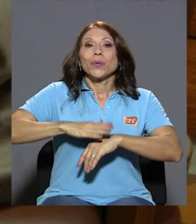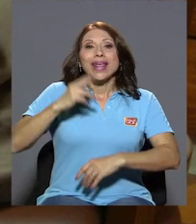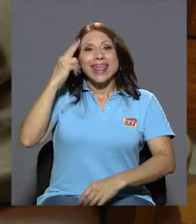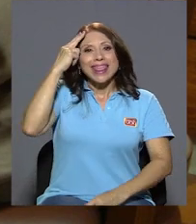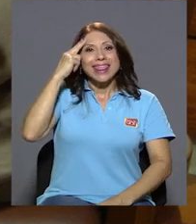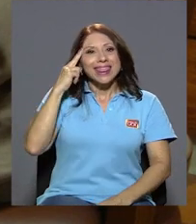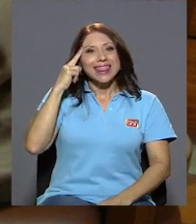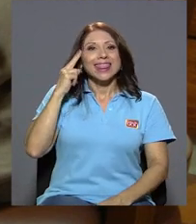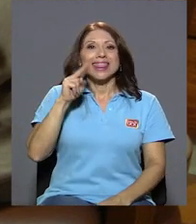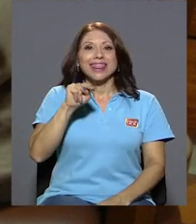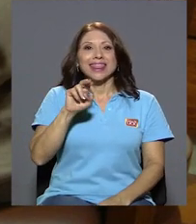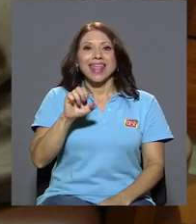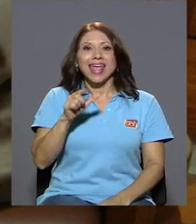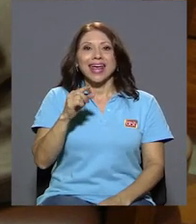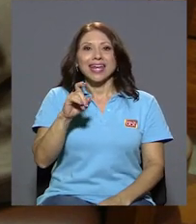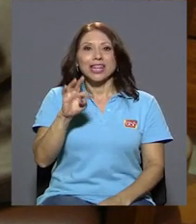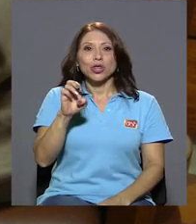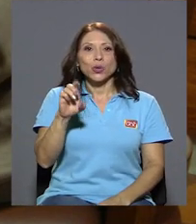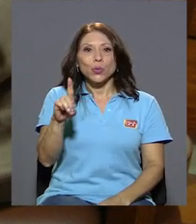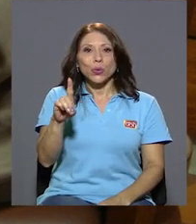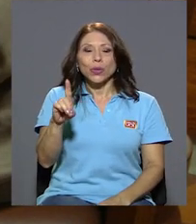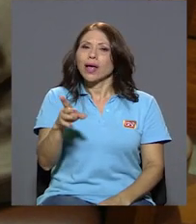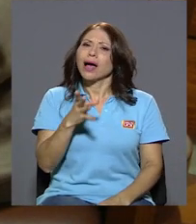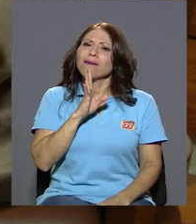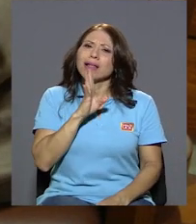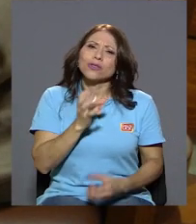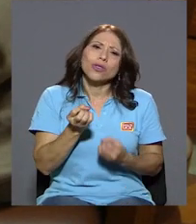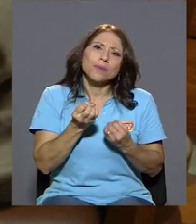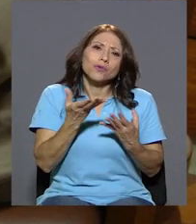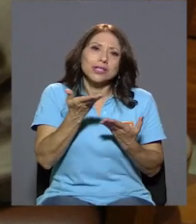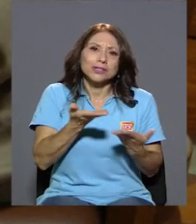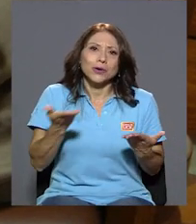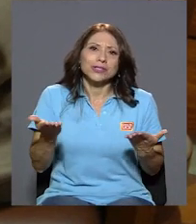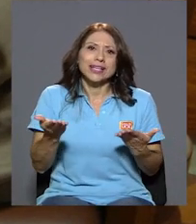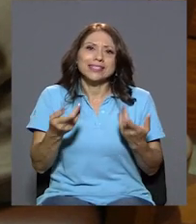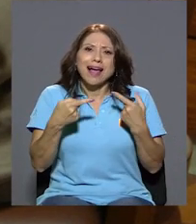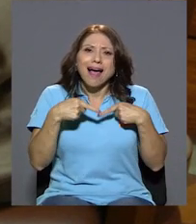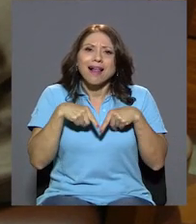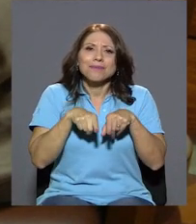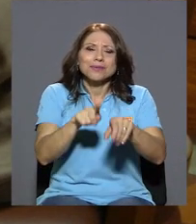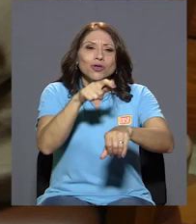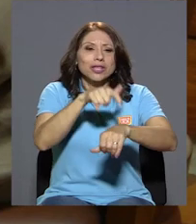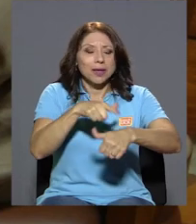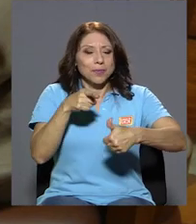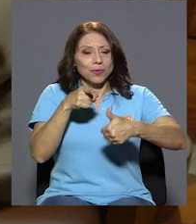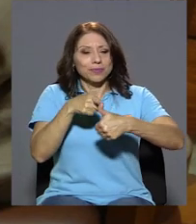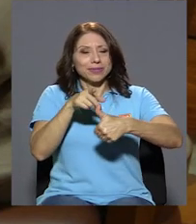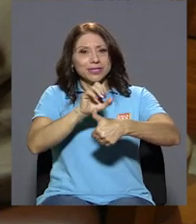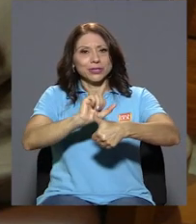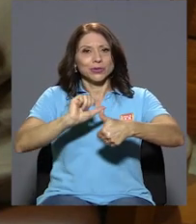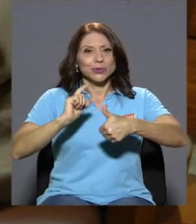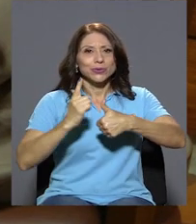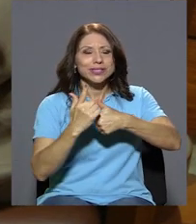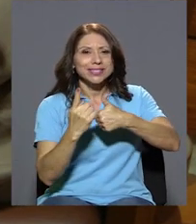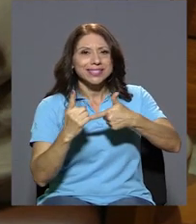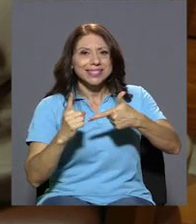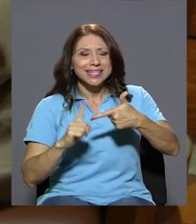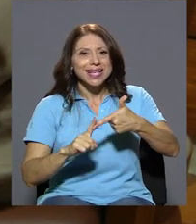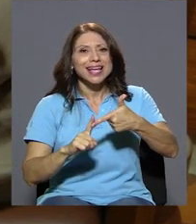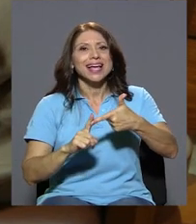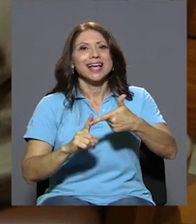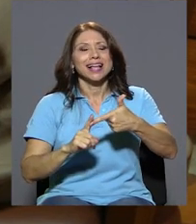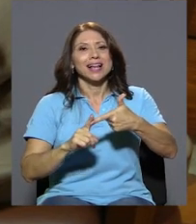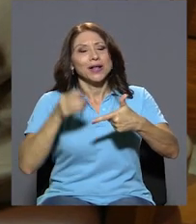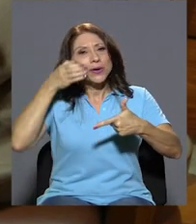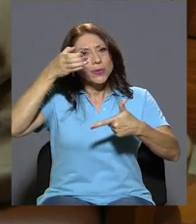negritud estamos hablando de muchas cosas al mismo tiempo no estamos hablando de una inversión social de una